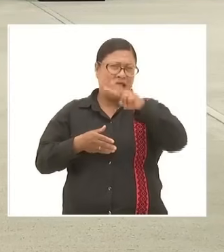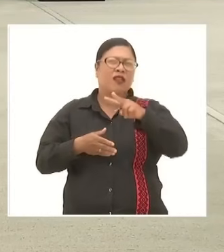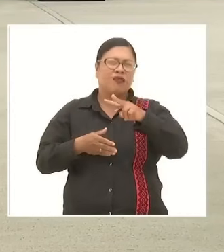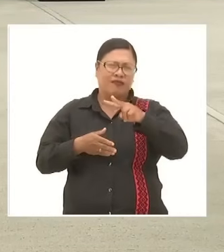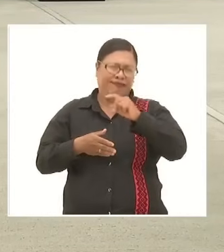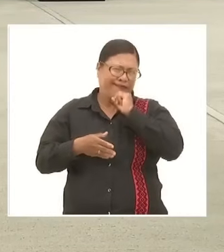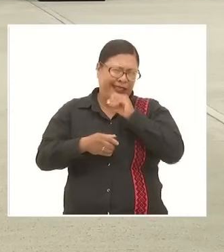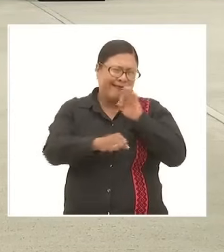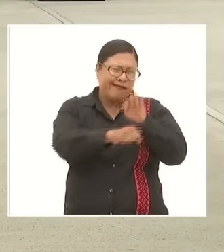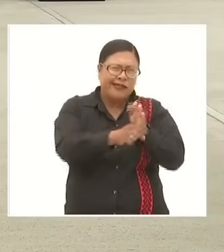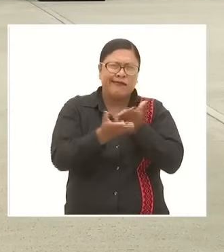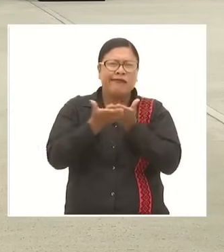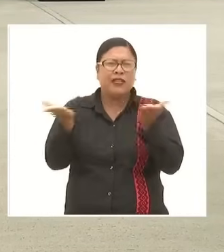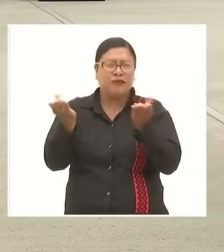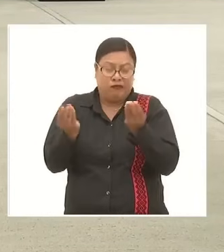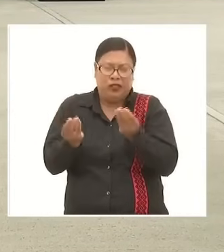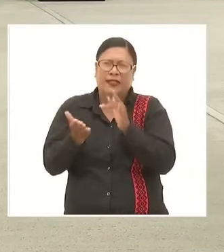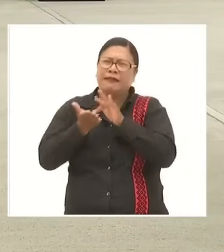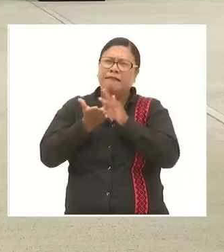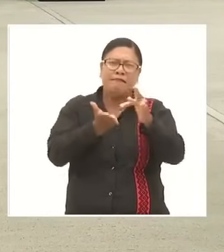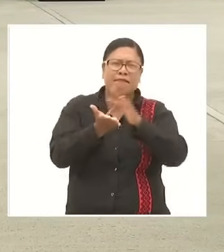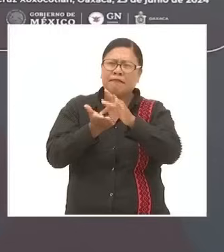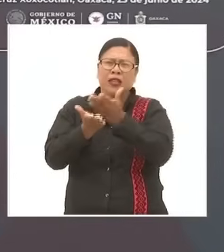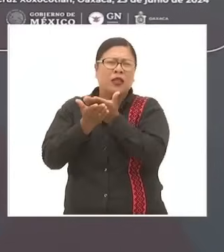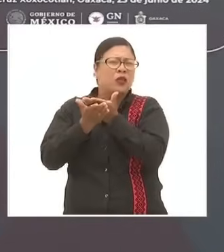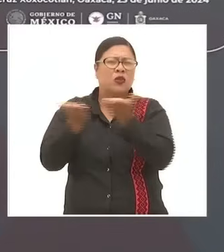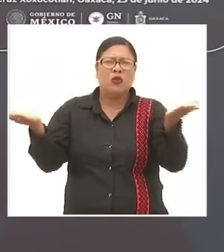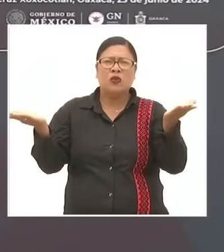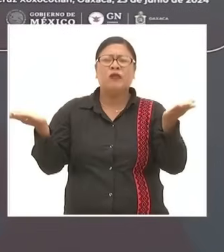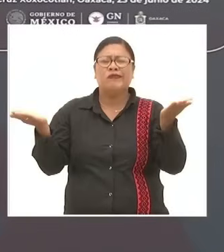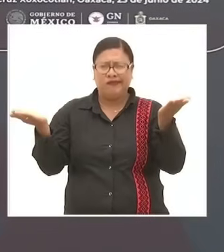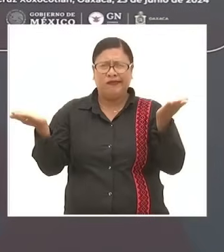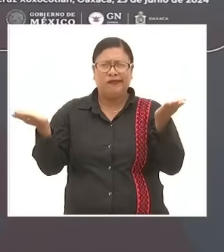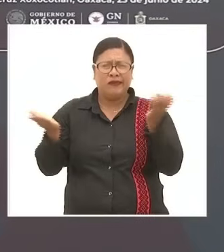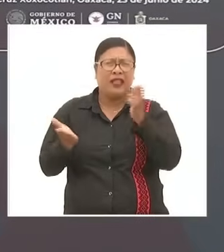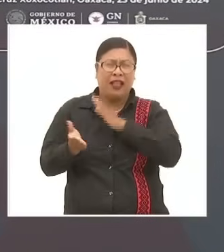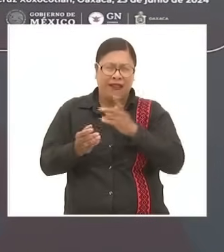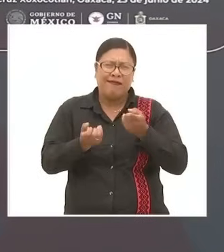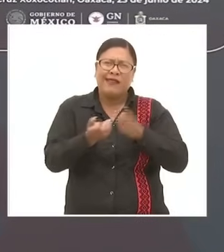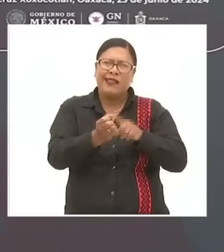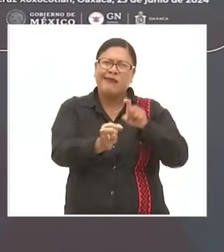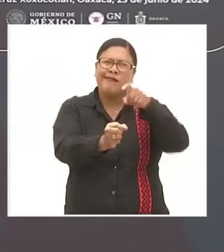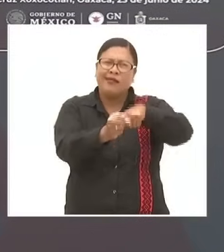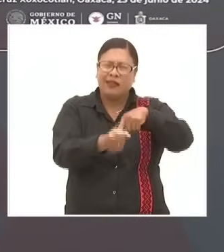nación. Gracias a todas y todos los que forman parte de esta